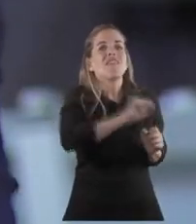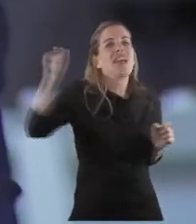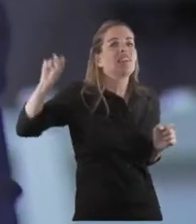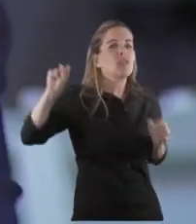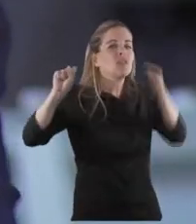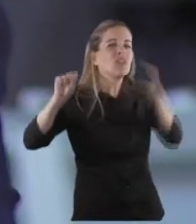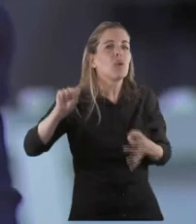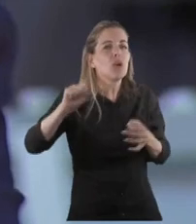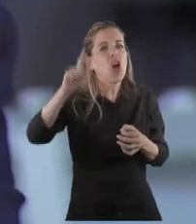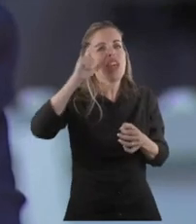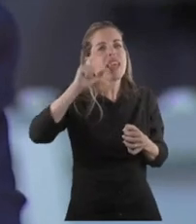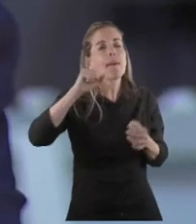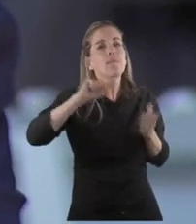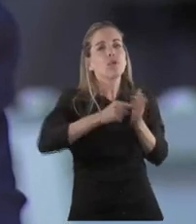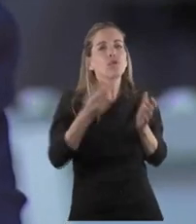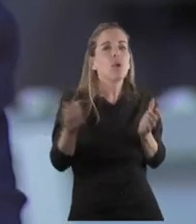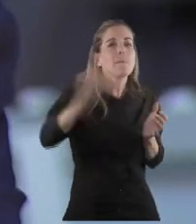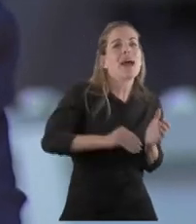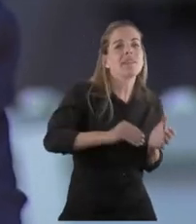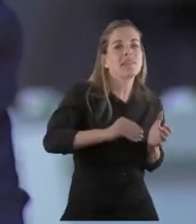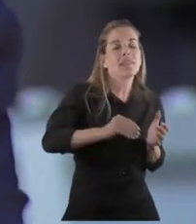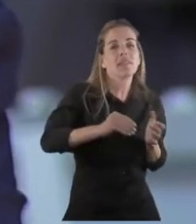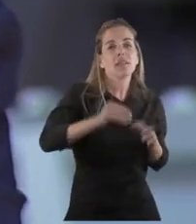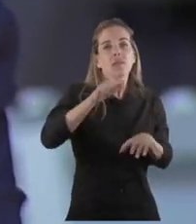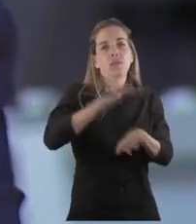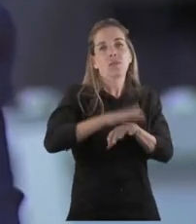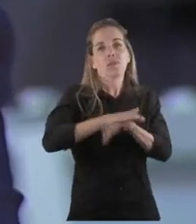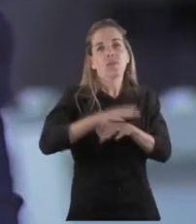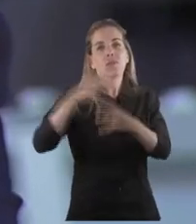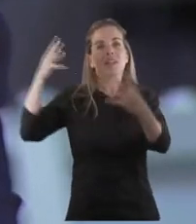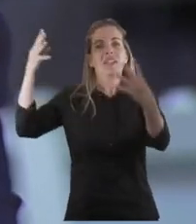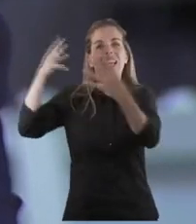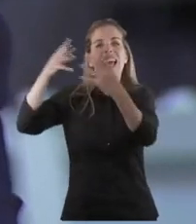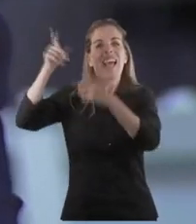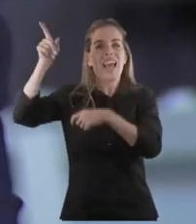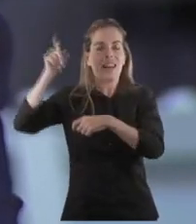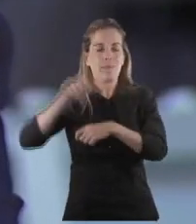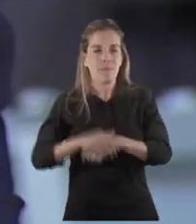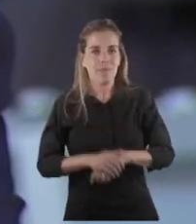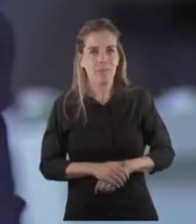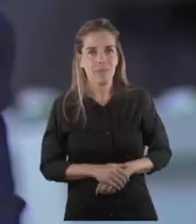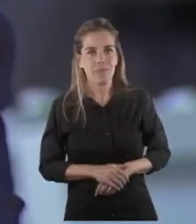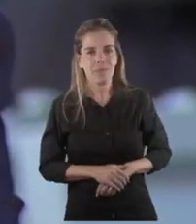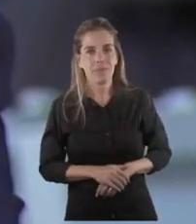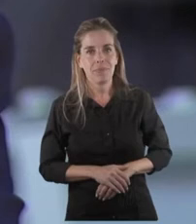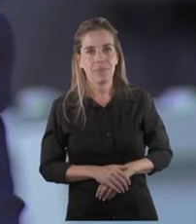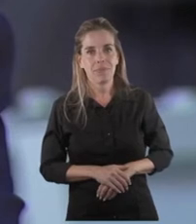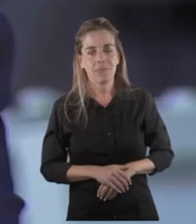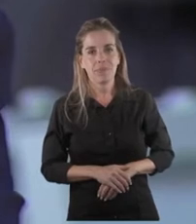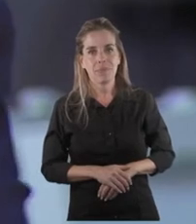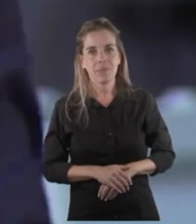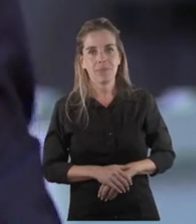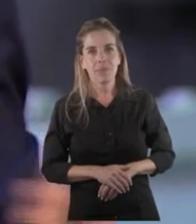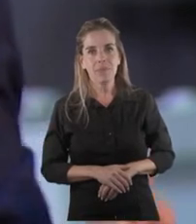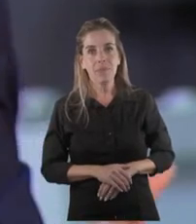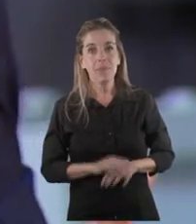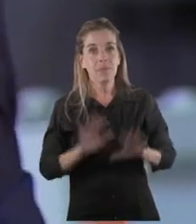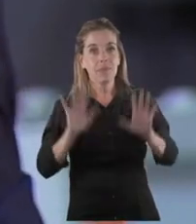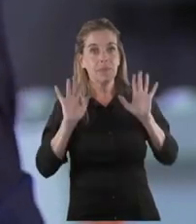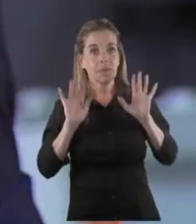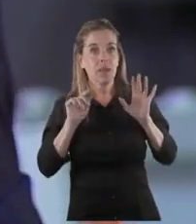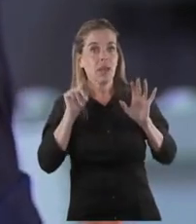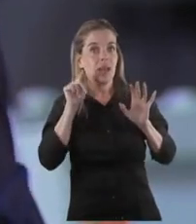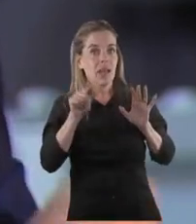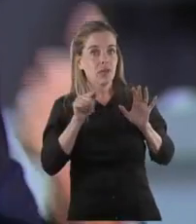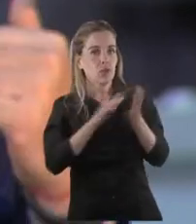han incrementado por el problema de la guerra. Y eso lo tenemos que